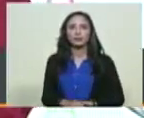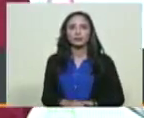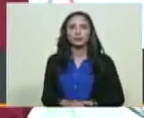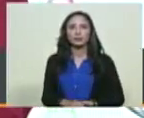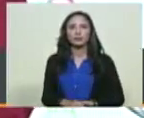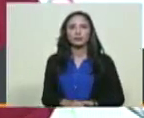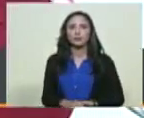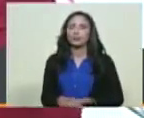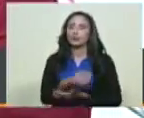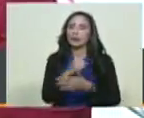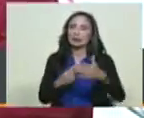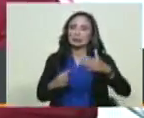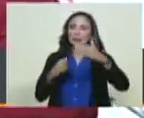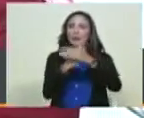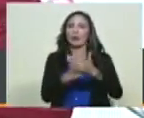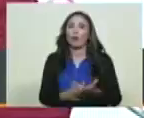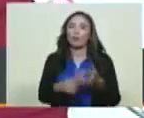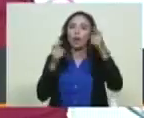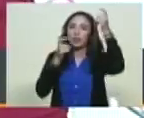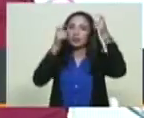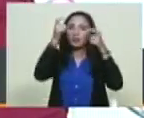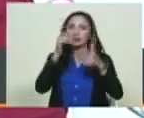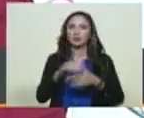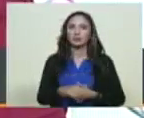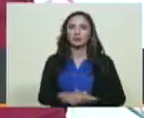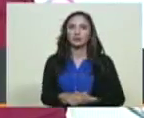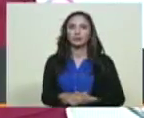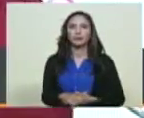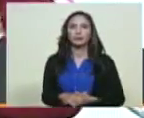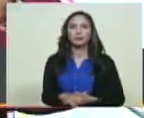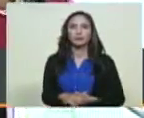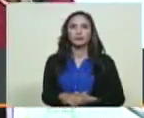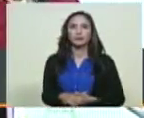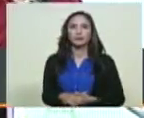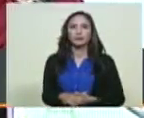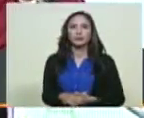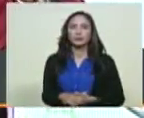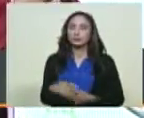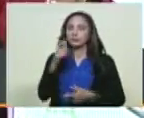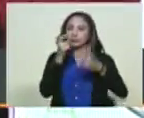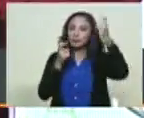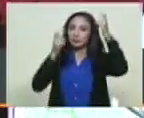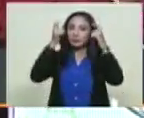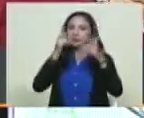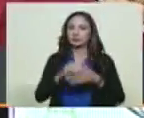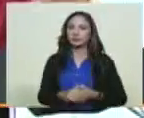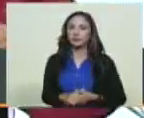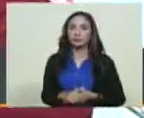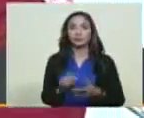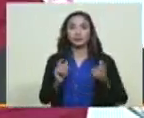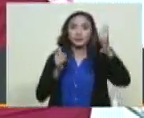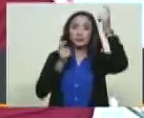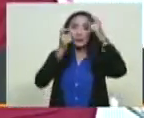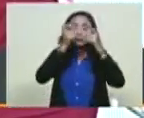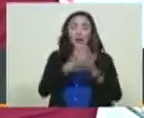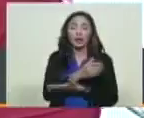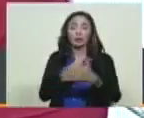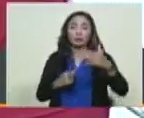contra el comandante chávez pero el comandante chávez fue derrocado